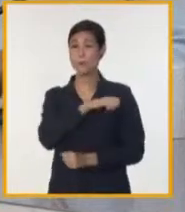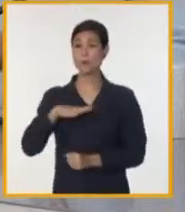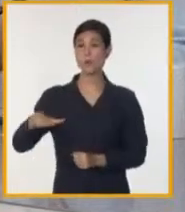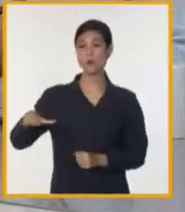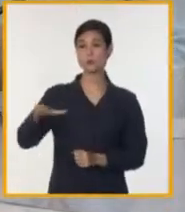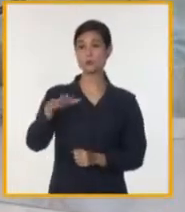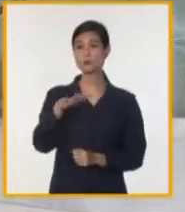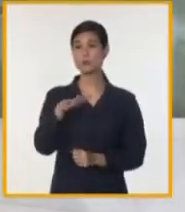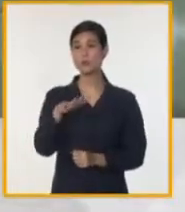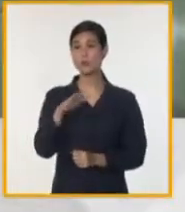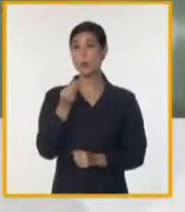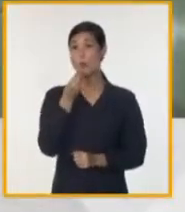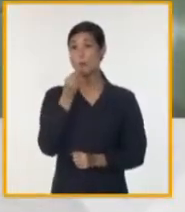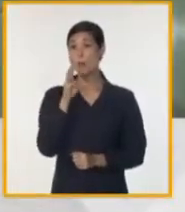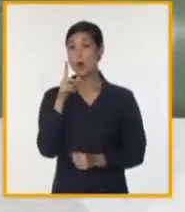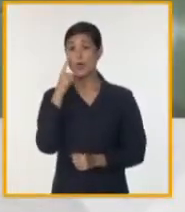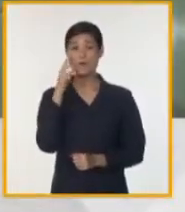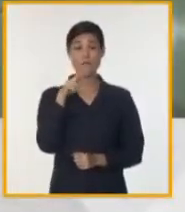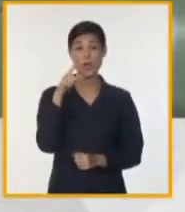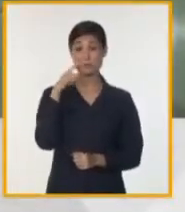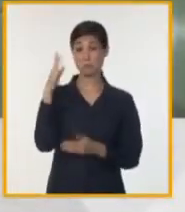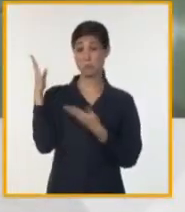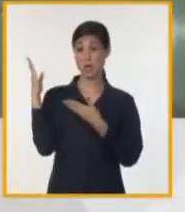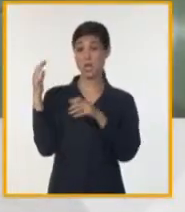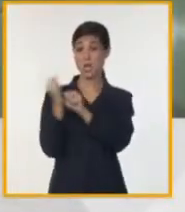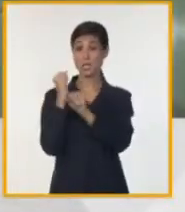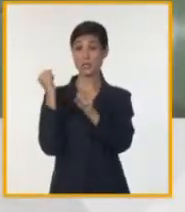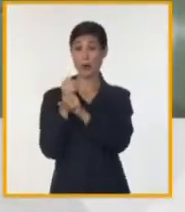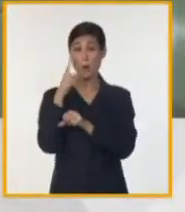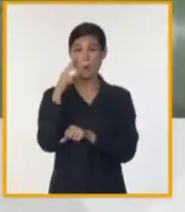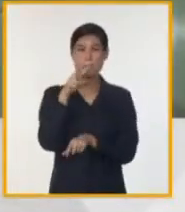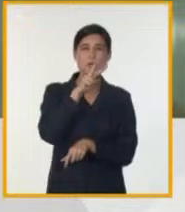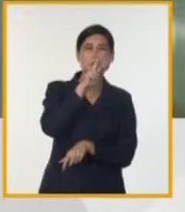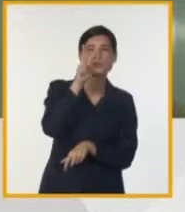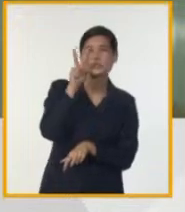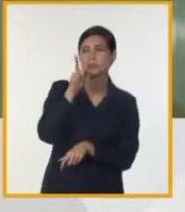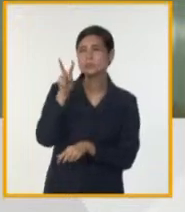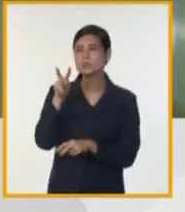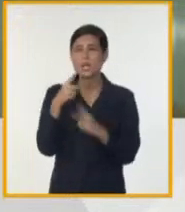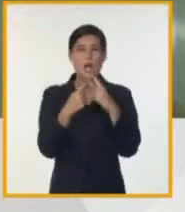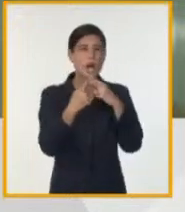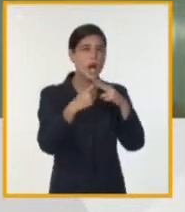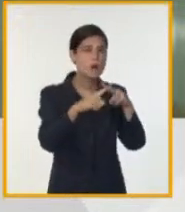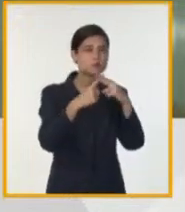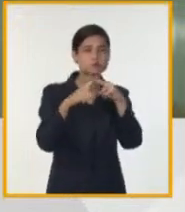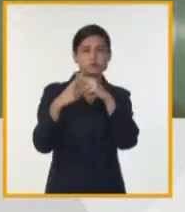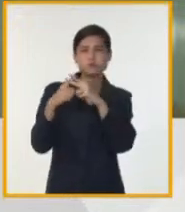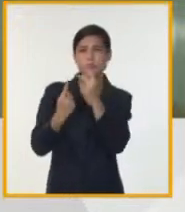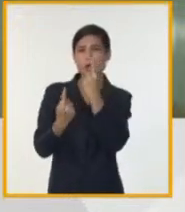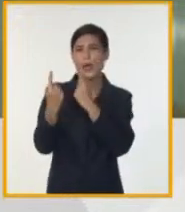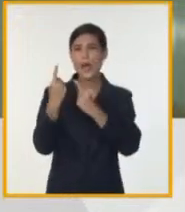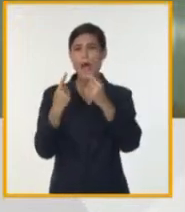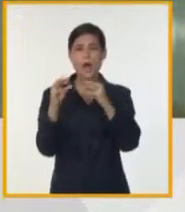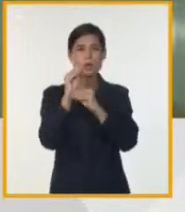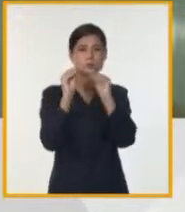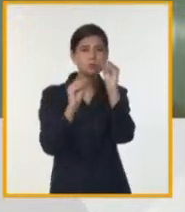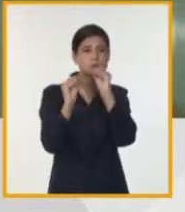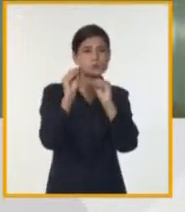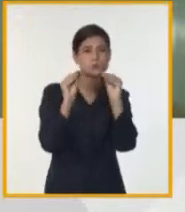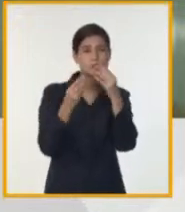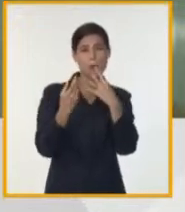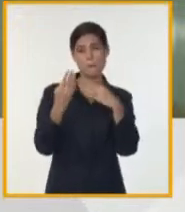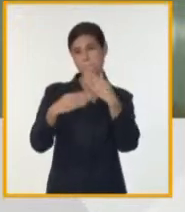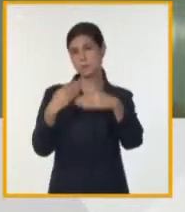problemas y ahí va realizando algunos ajustes para cuando ya se aprueben las normas, coger y pasarlo y que ya